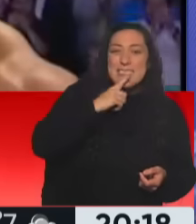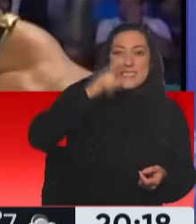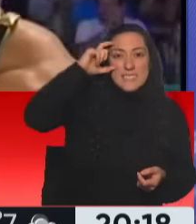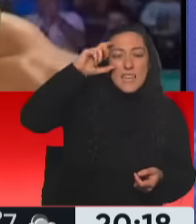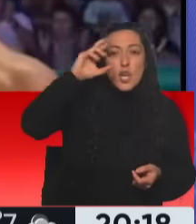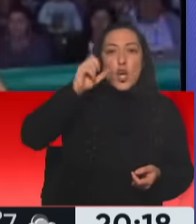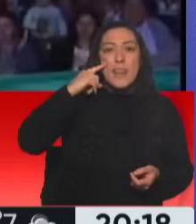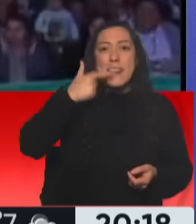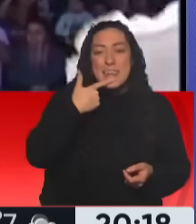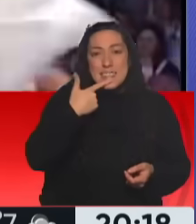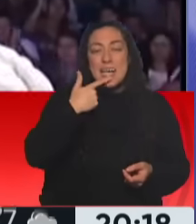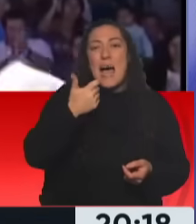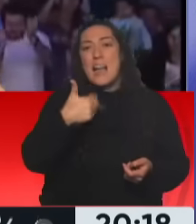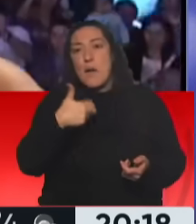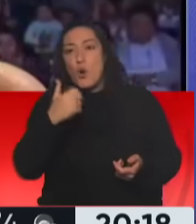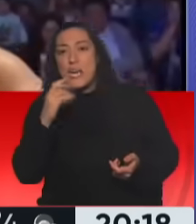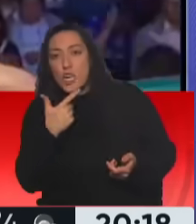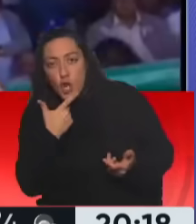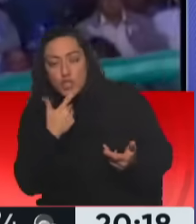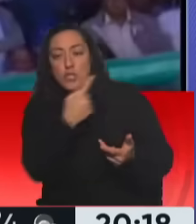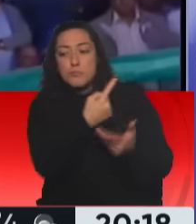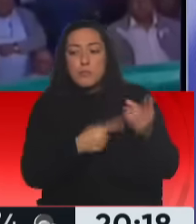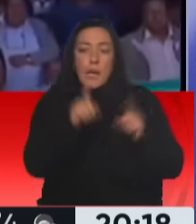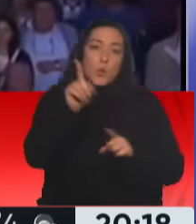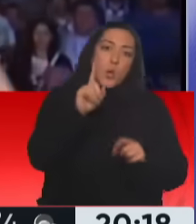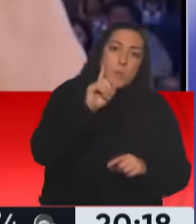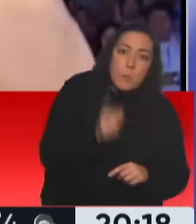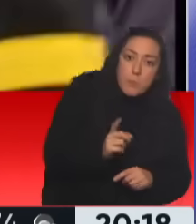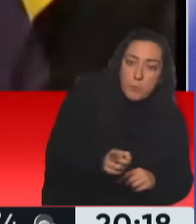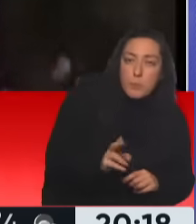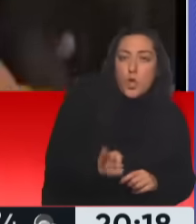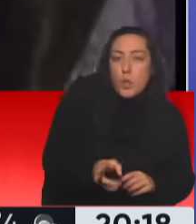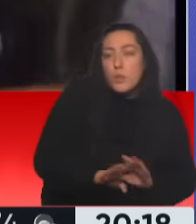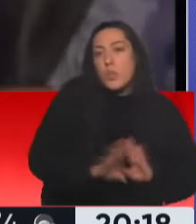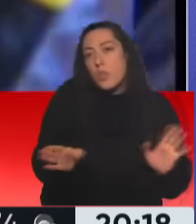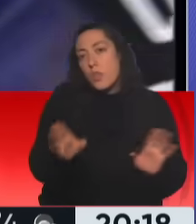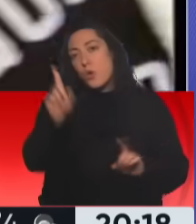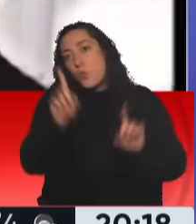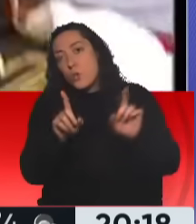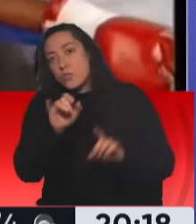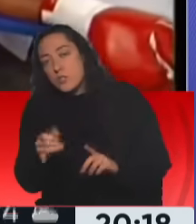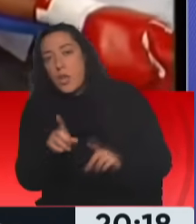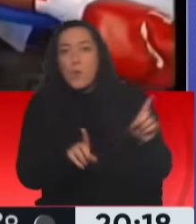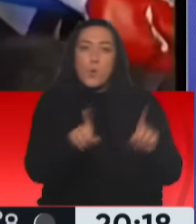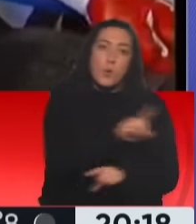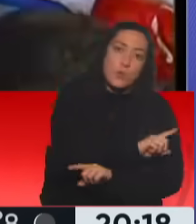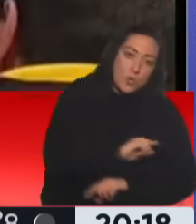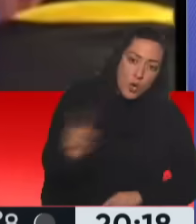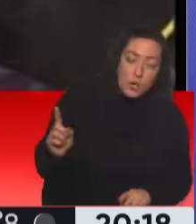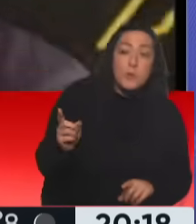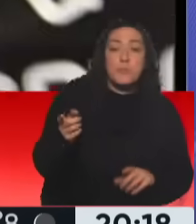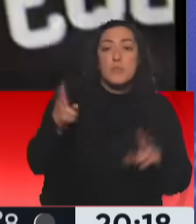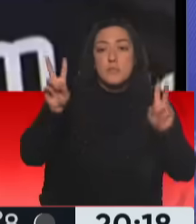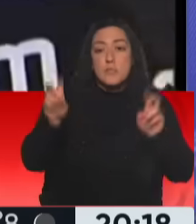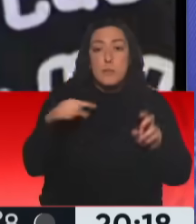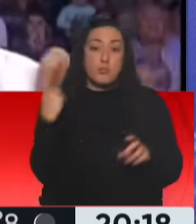usan, algunas prohibidas, otros no, en Sí. algunos deportes están dentro de las sustancias prohibidas. Bueno, en relación a lo que decís, Dani, Sí. nosotras como